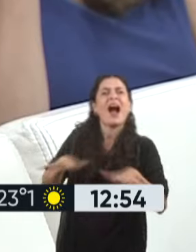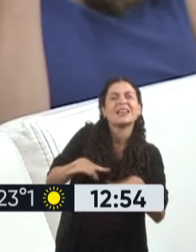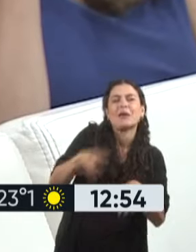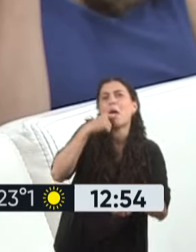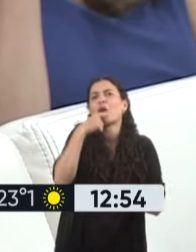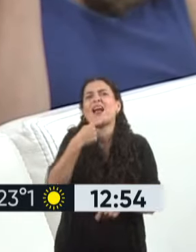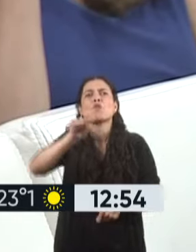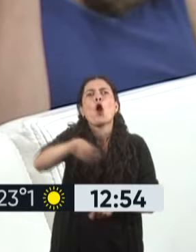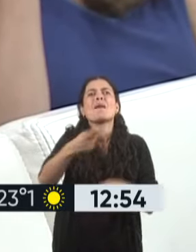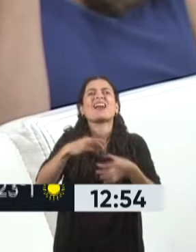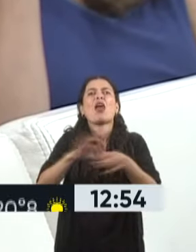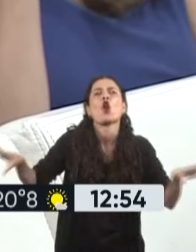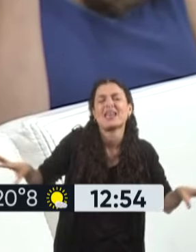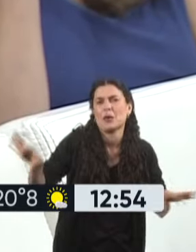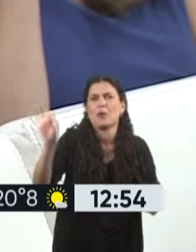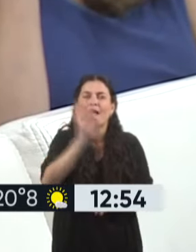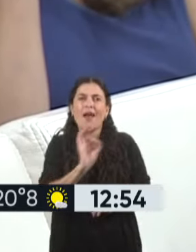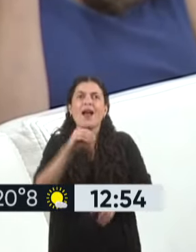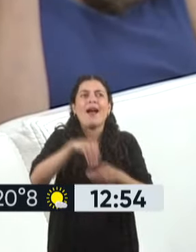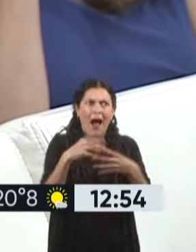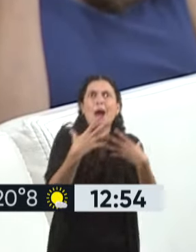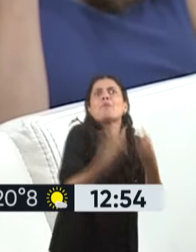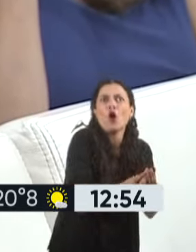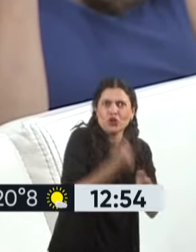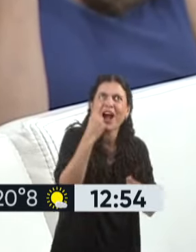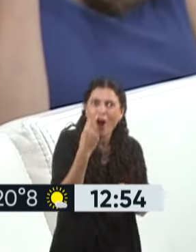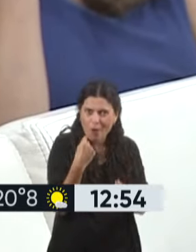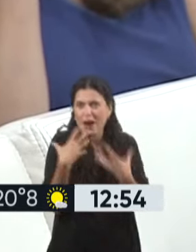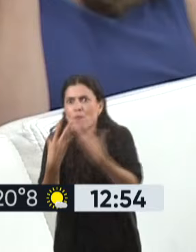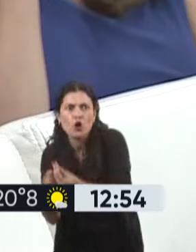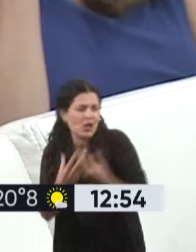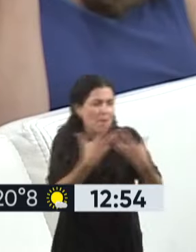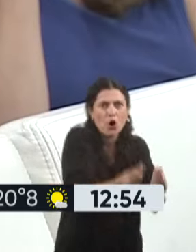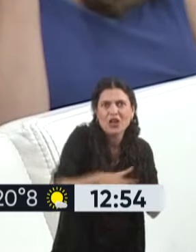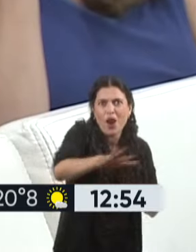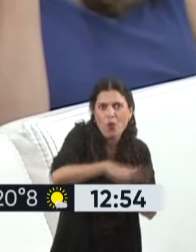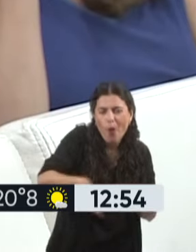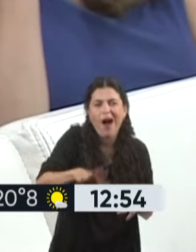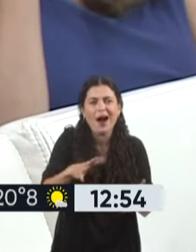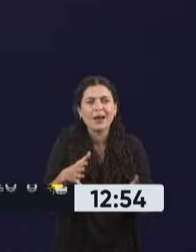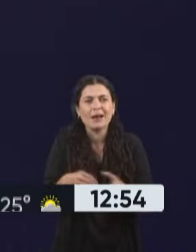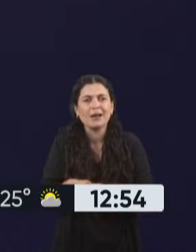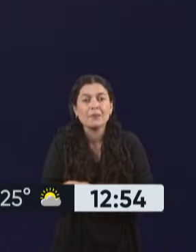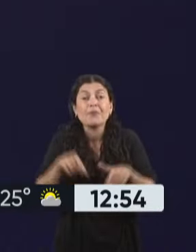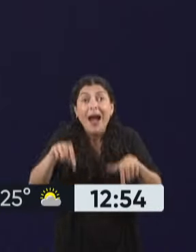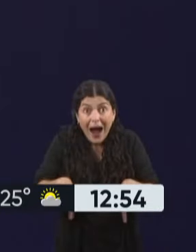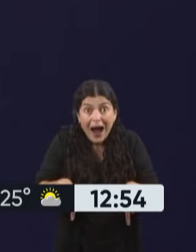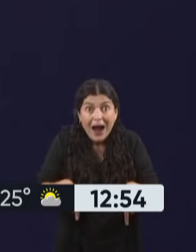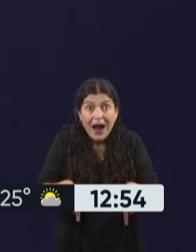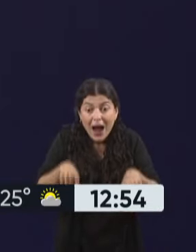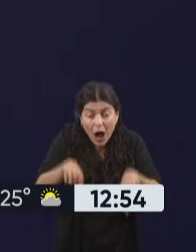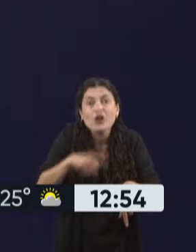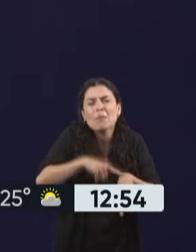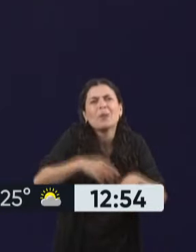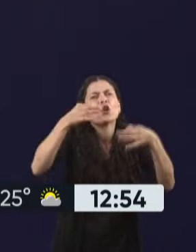Libre, y va allí y apoya a algún sector, y acá no lo apoyó a este